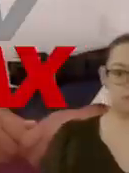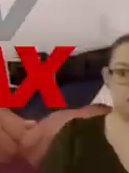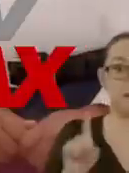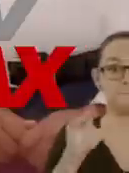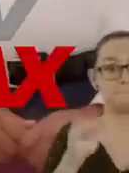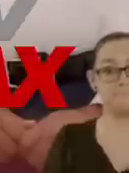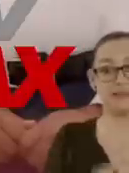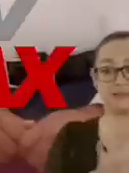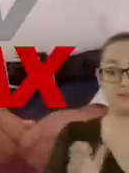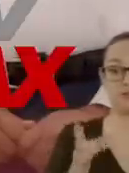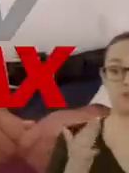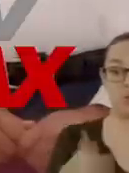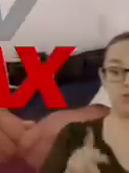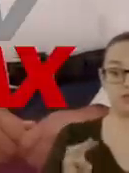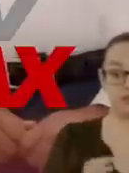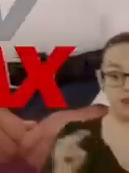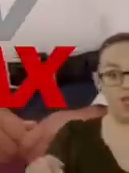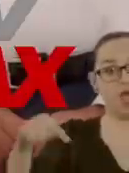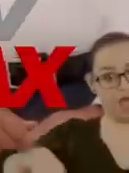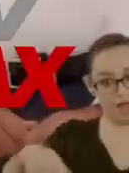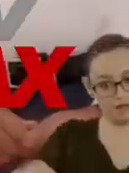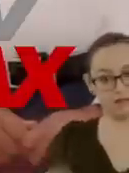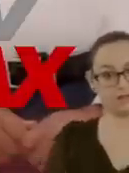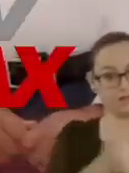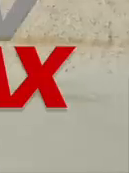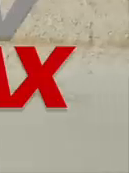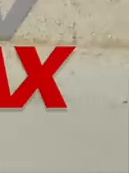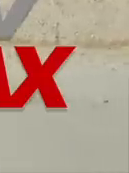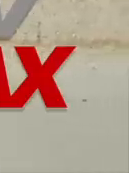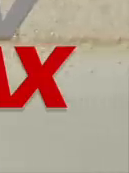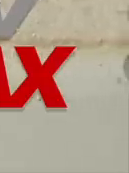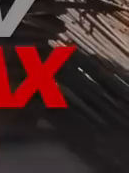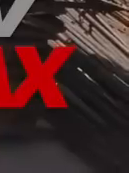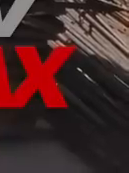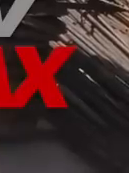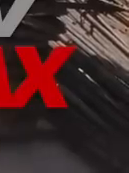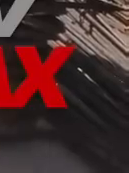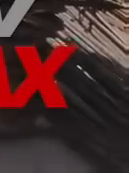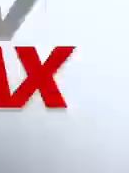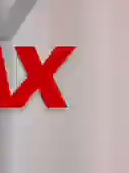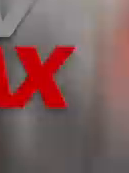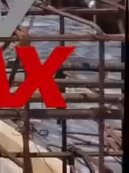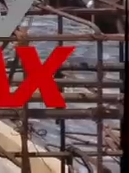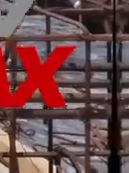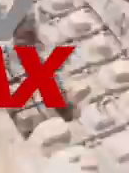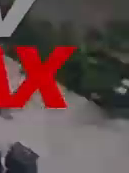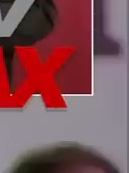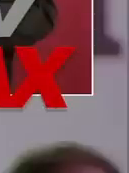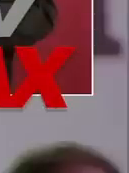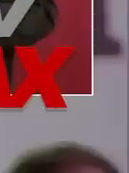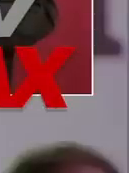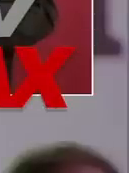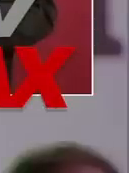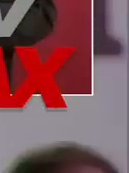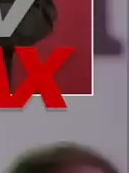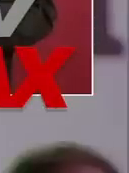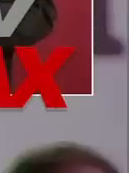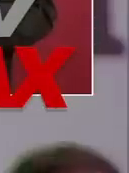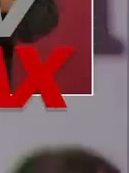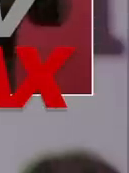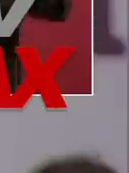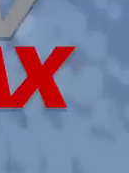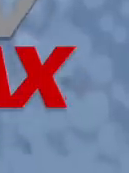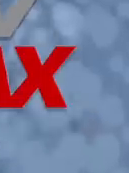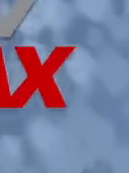y no ser concesionado a empresas extranjeras, como sucedía en sexenios del periodo neoliberal. El